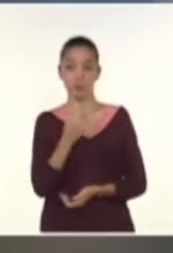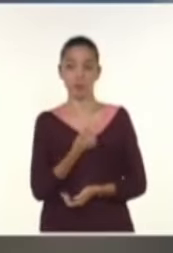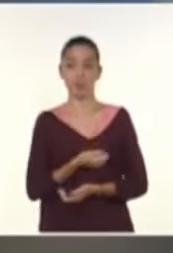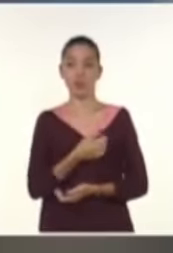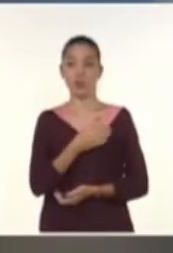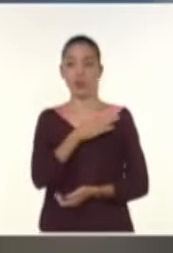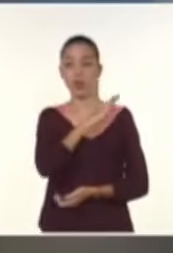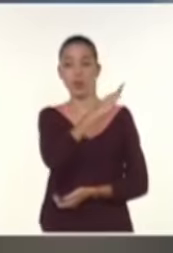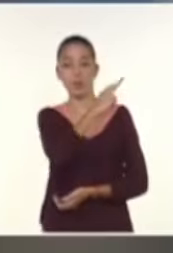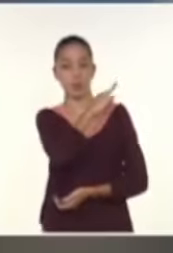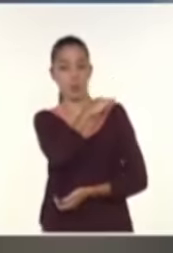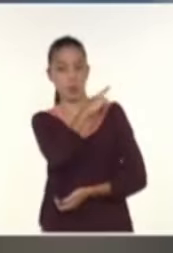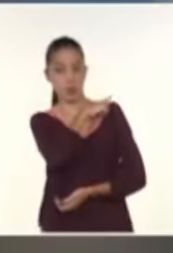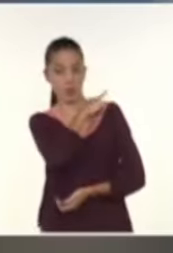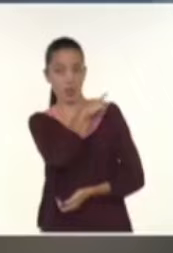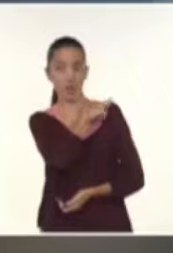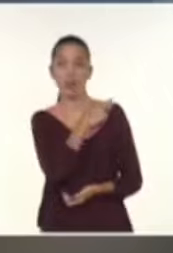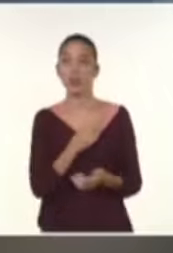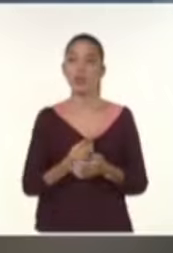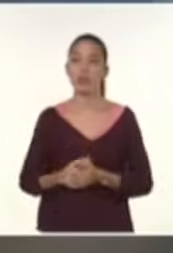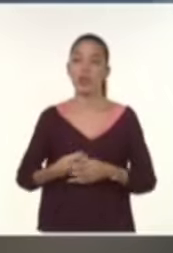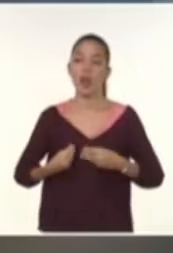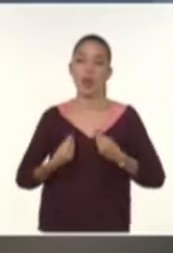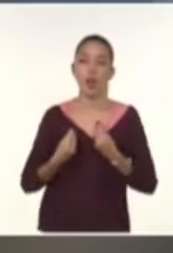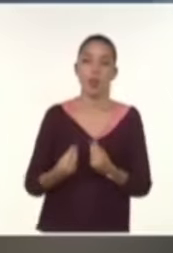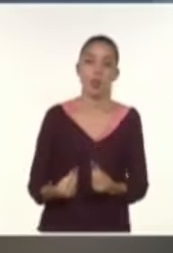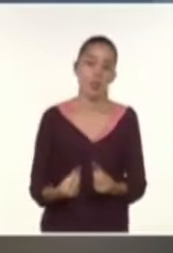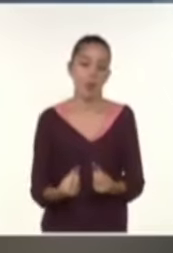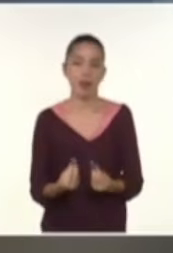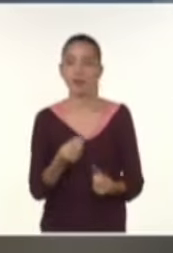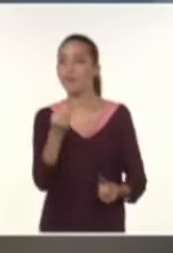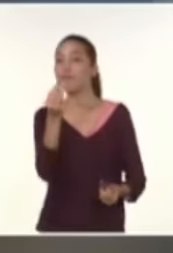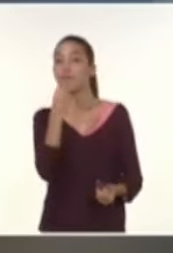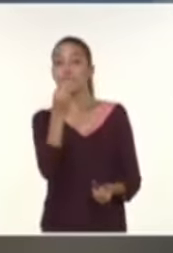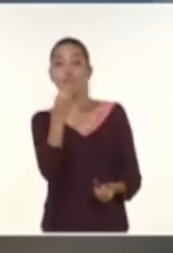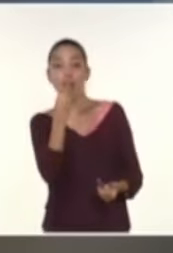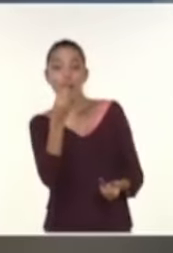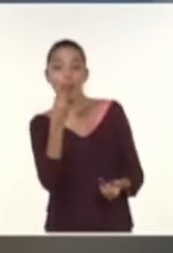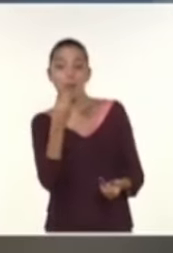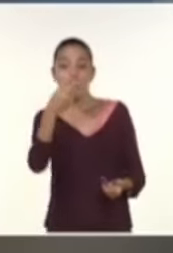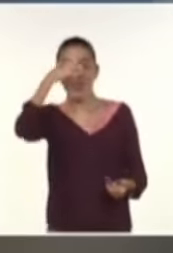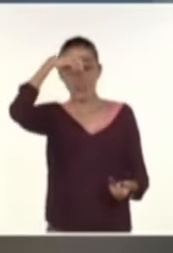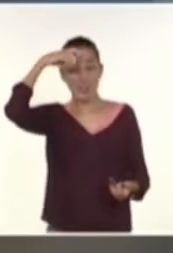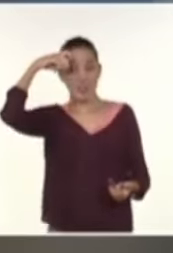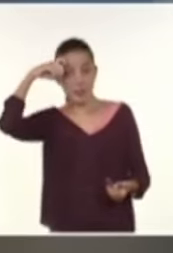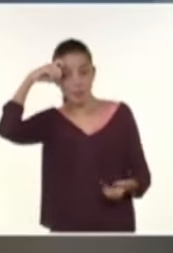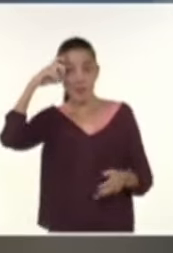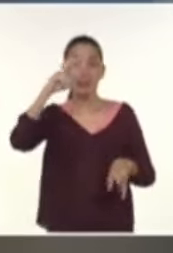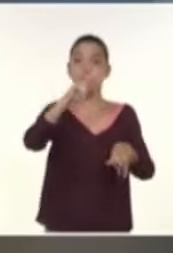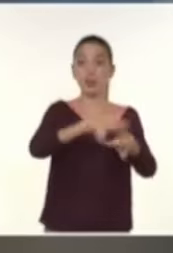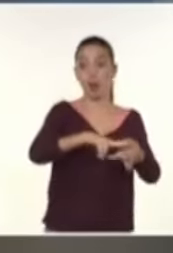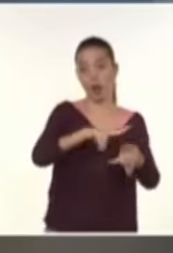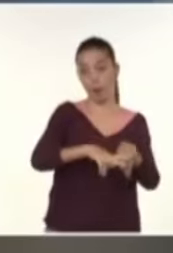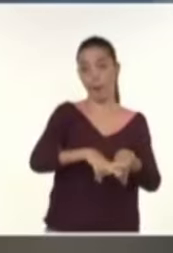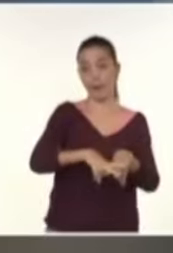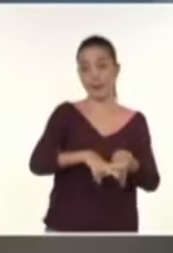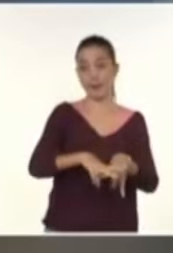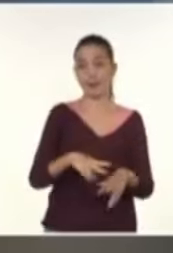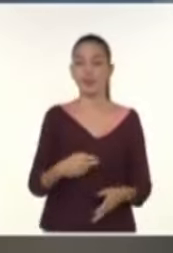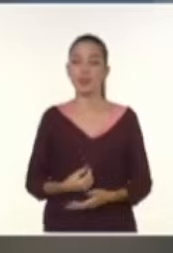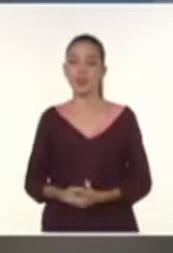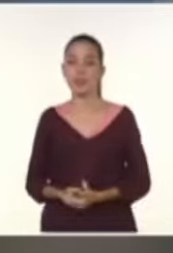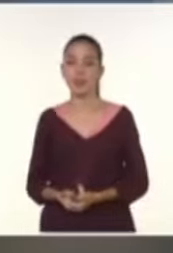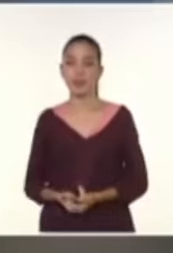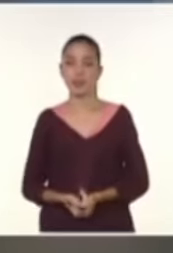envíos a las ciudades de Santi Spíritus y La Habana. Exactamente, en ese encargo fomentan los encadenamientos productivos con otras entidades